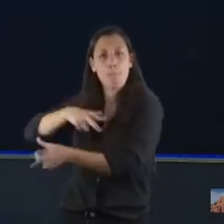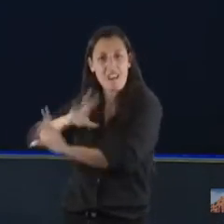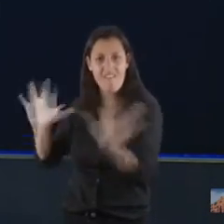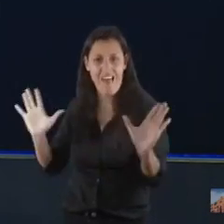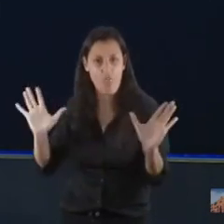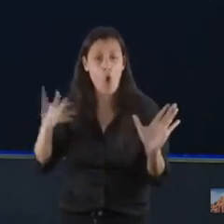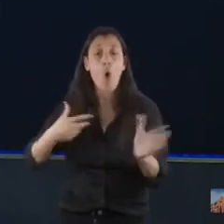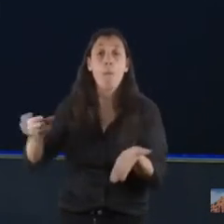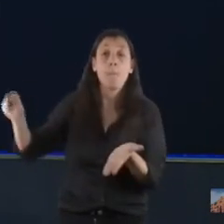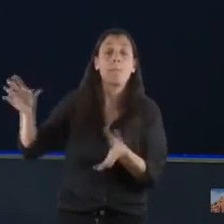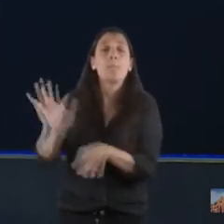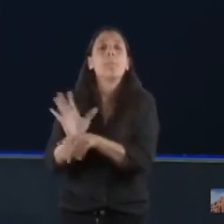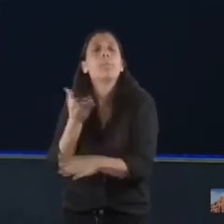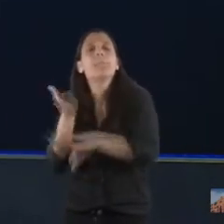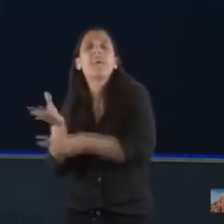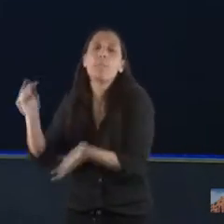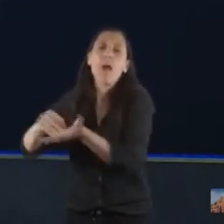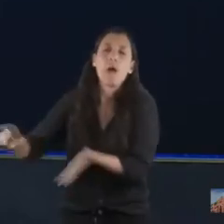eso